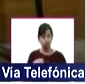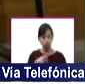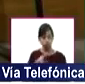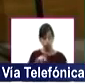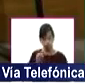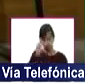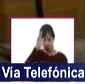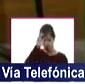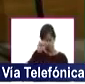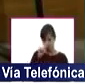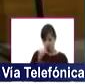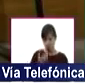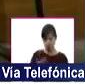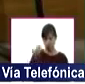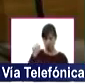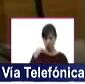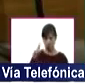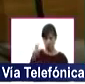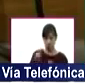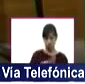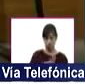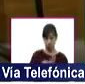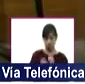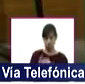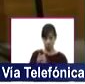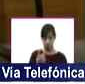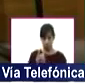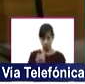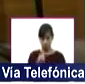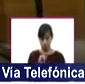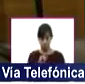al público sobre